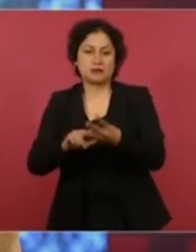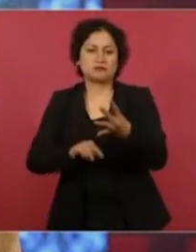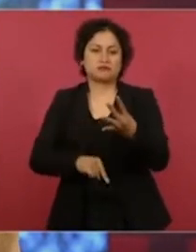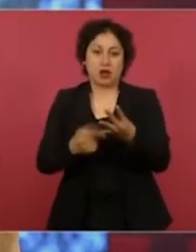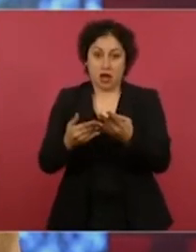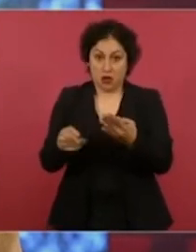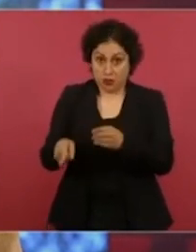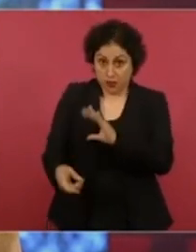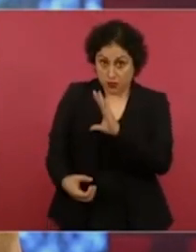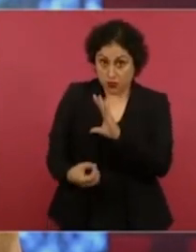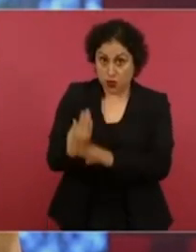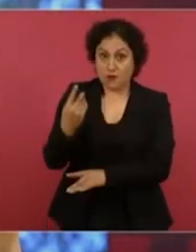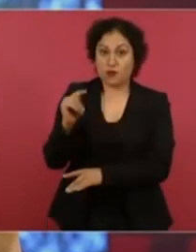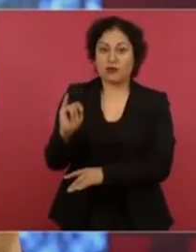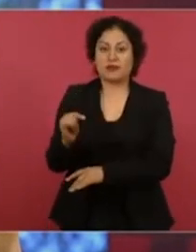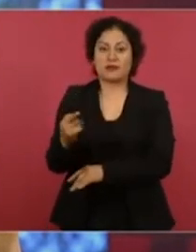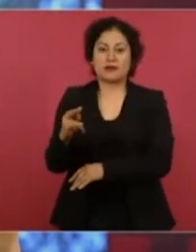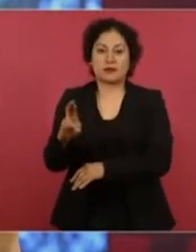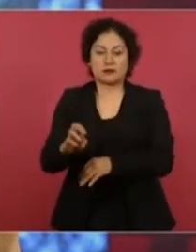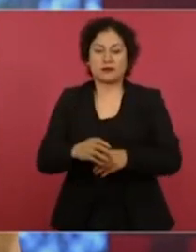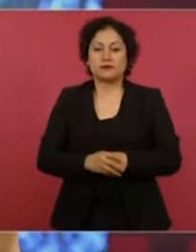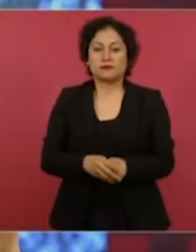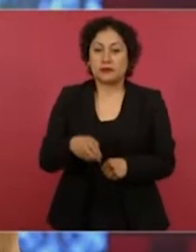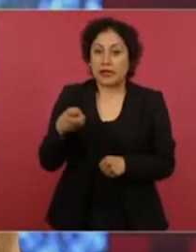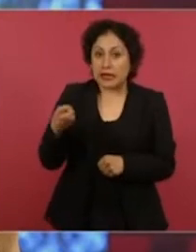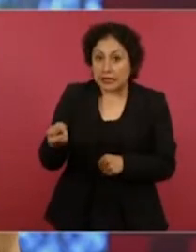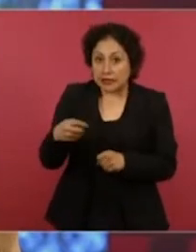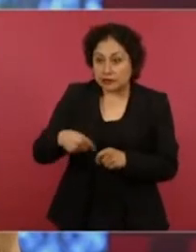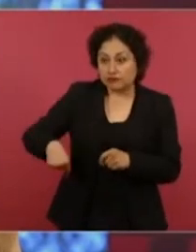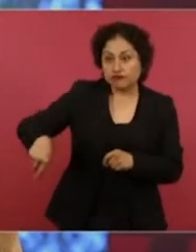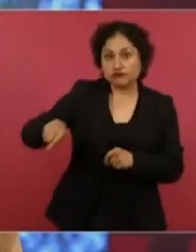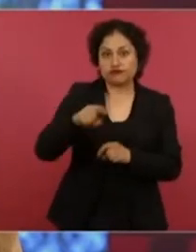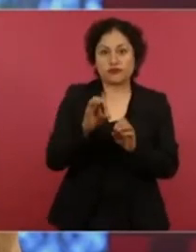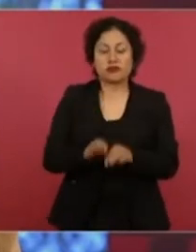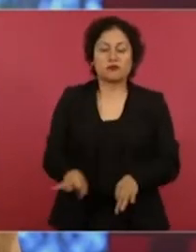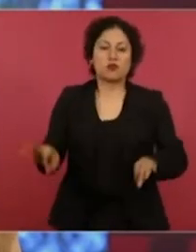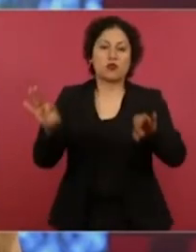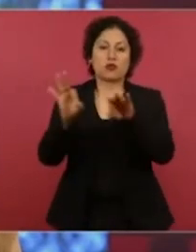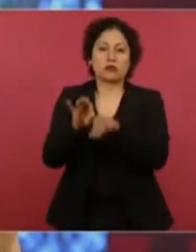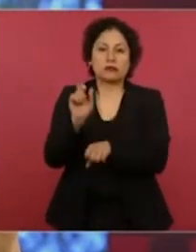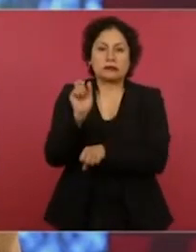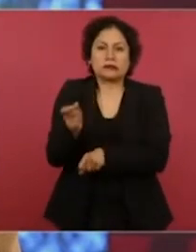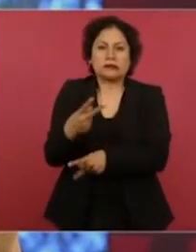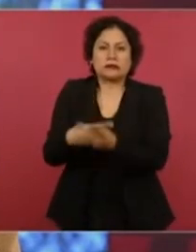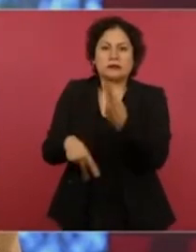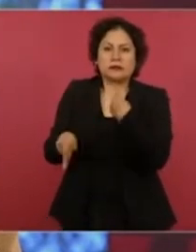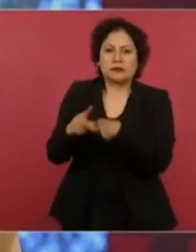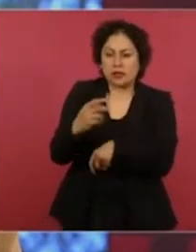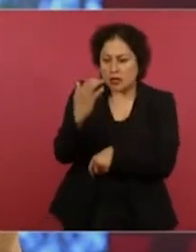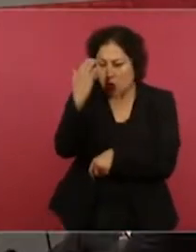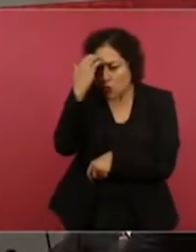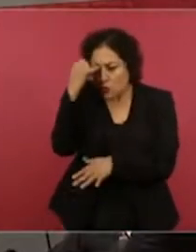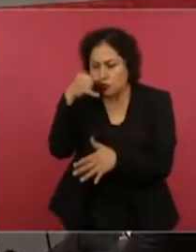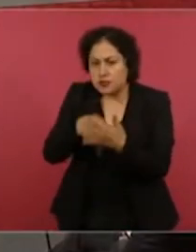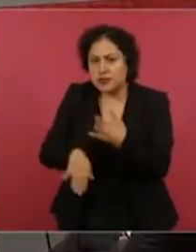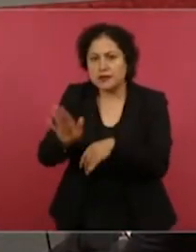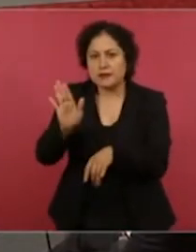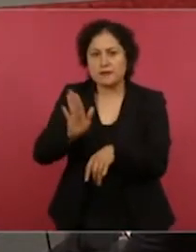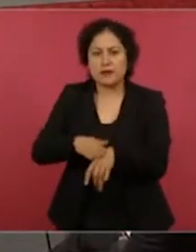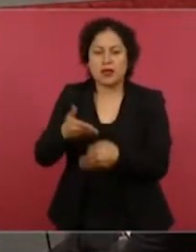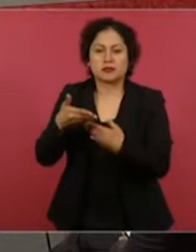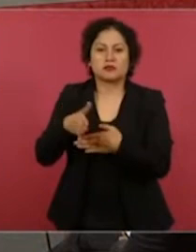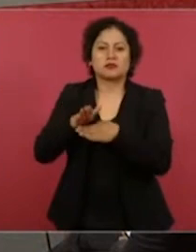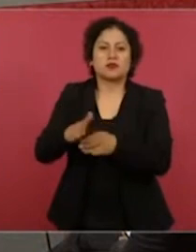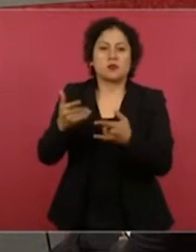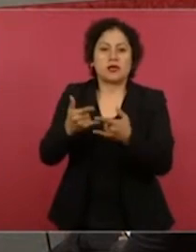el Tigre. La importancia de este edificio radica en que amplía el conocimiento de la ocupación tardía del